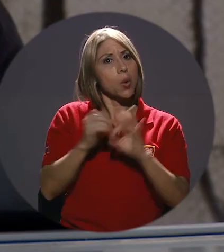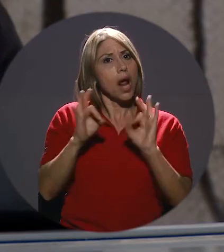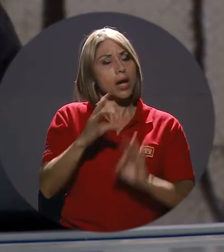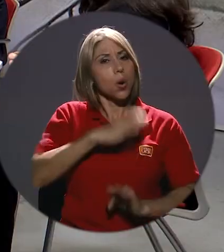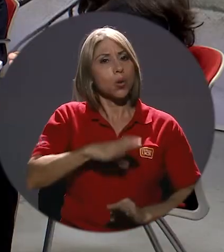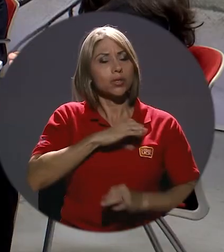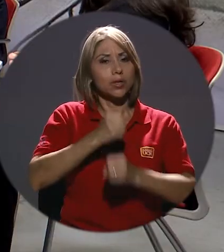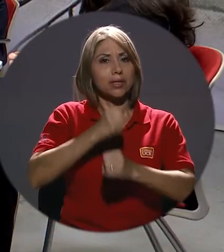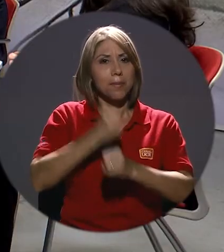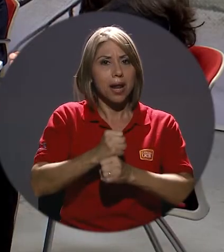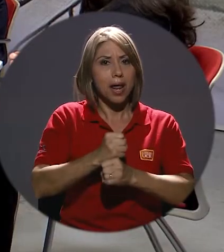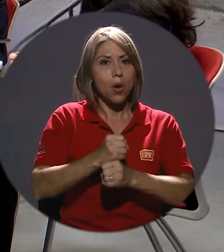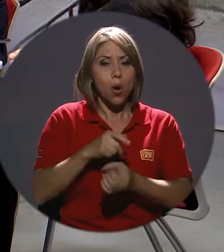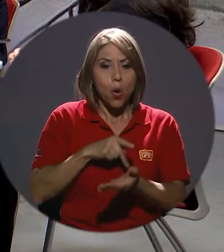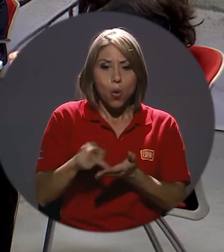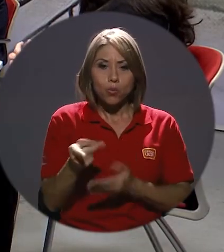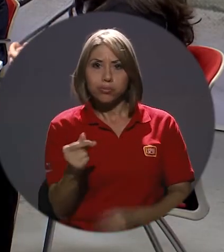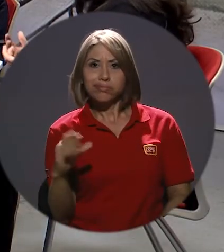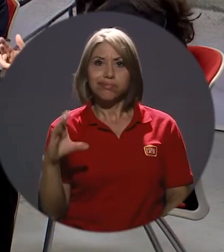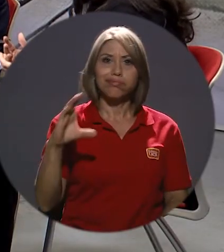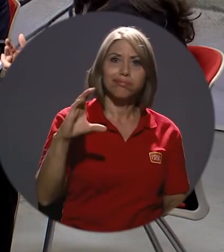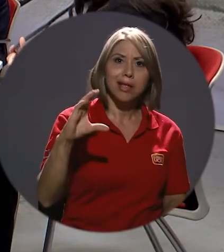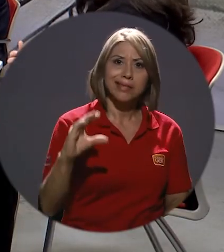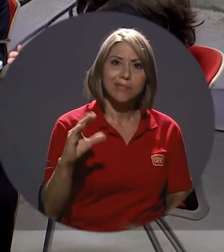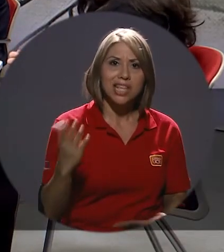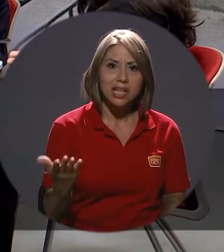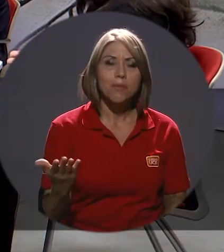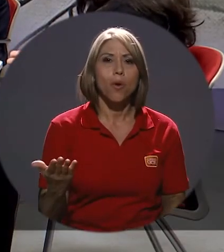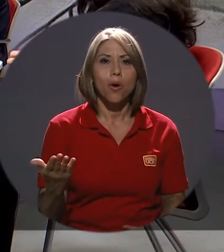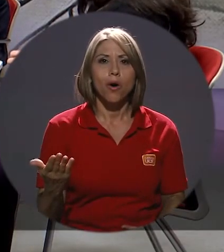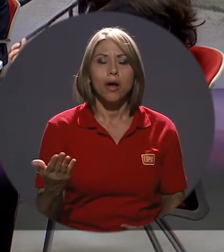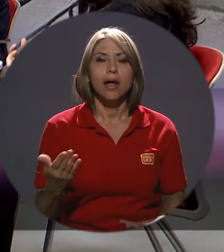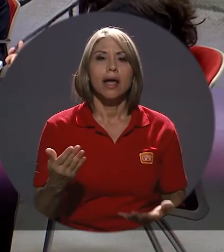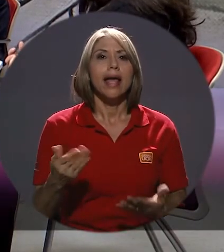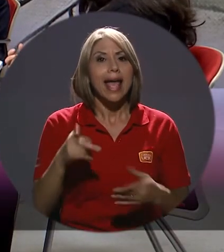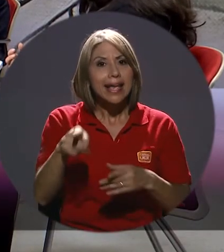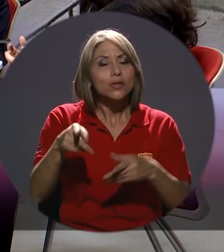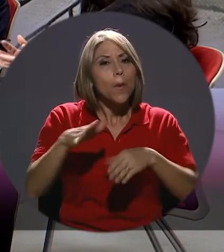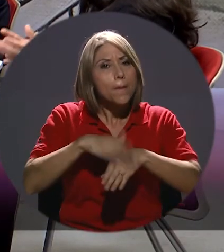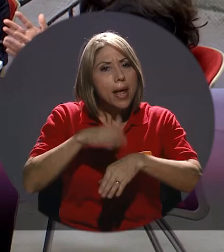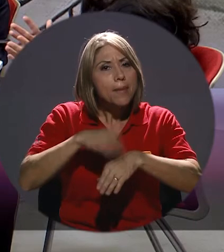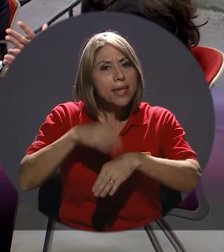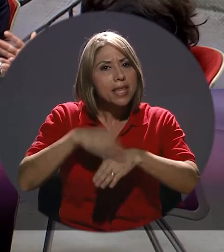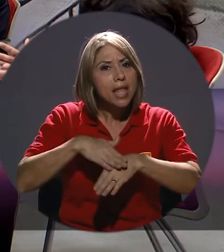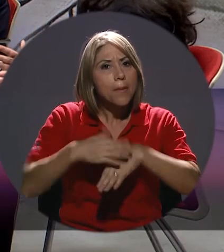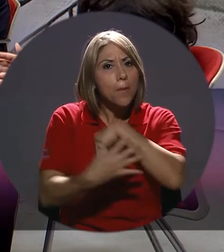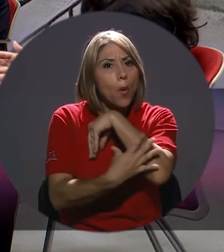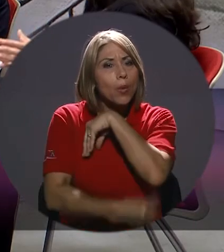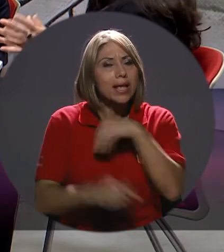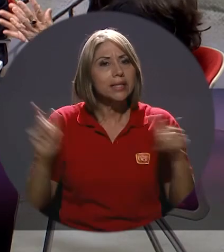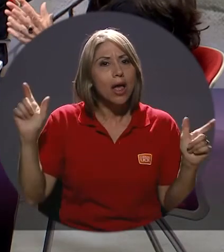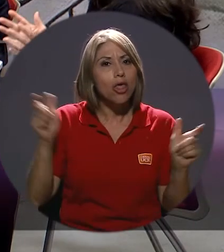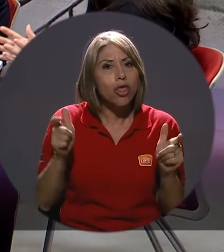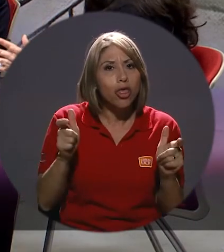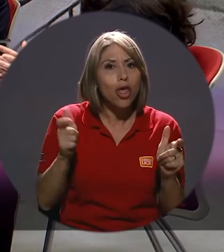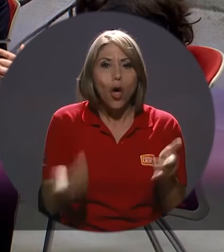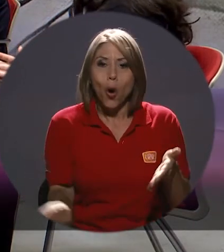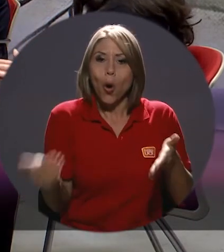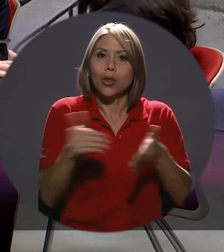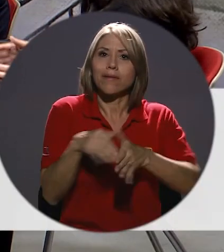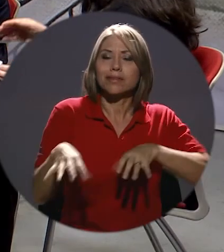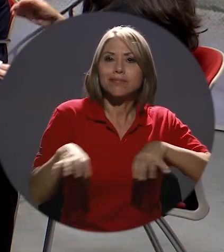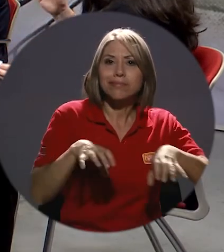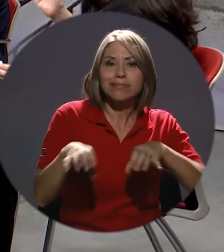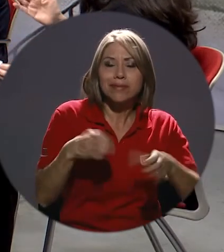remuneraciones adecuadas, como mínimo, el salario mínimo, ¿verdad?, permite no solo la reducción de la pobreza, la dinamización